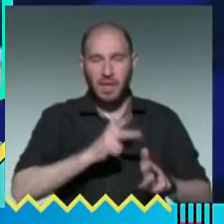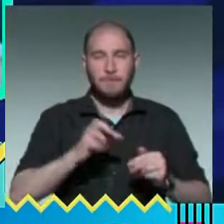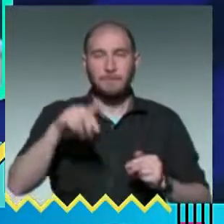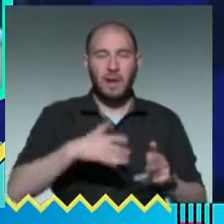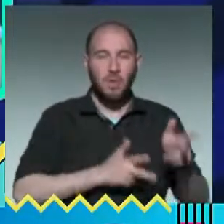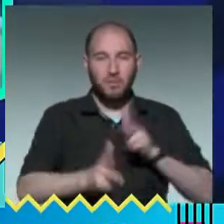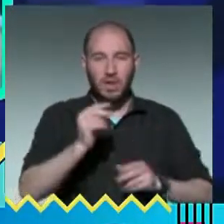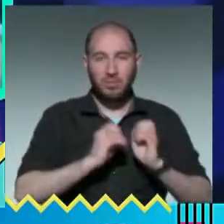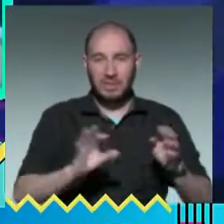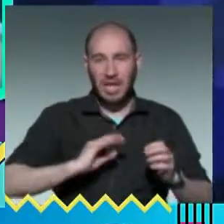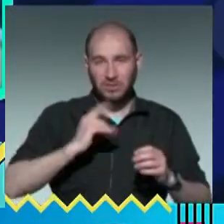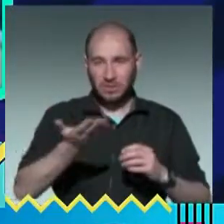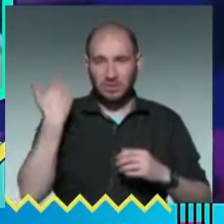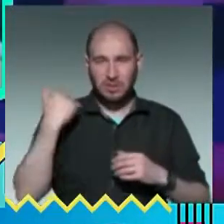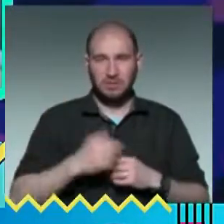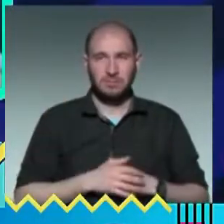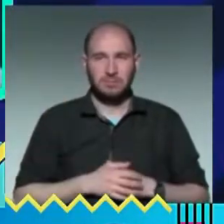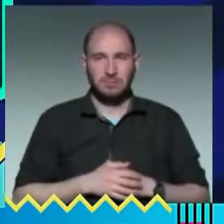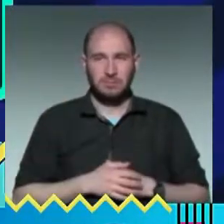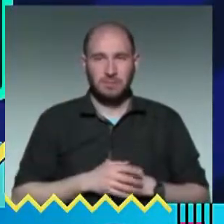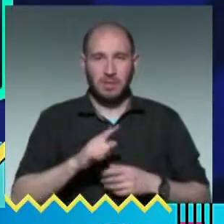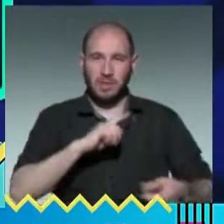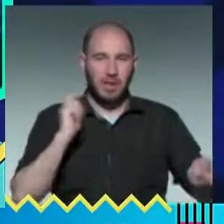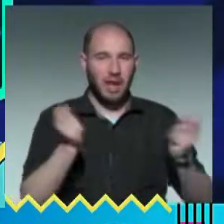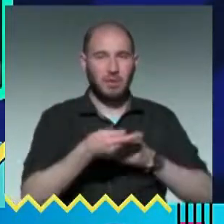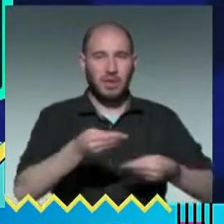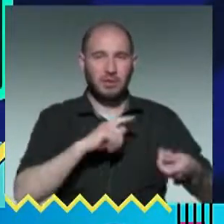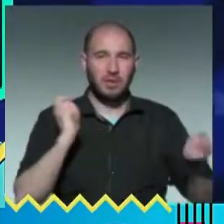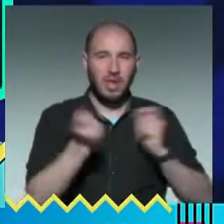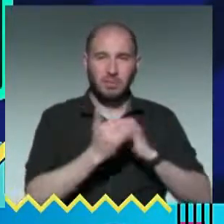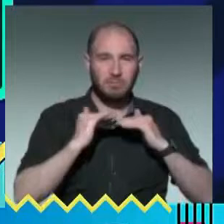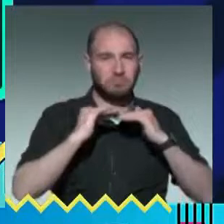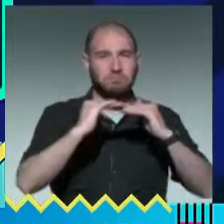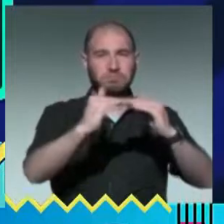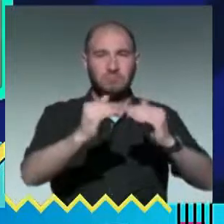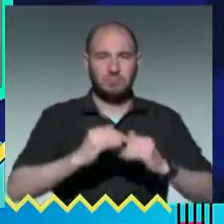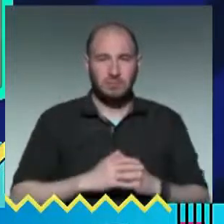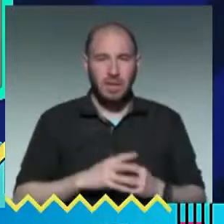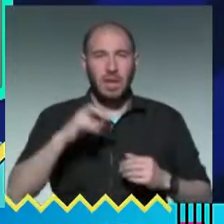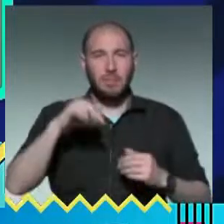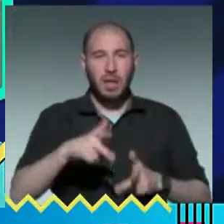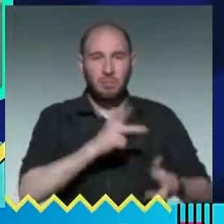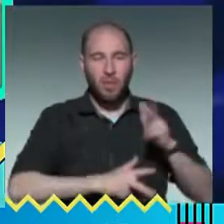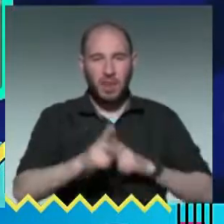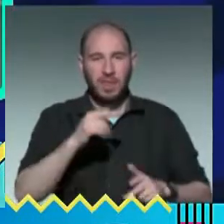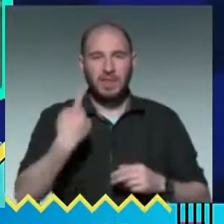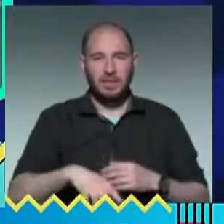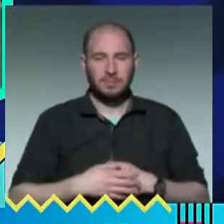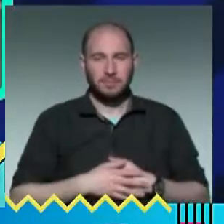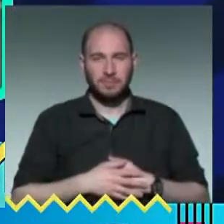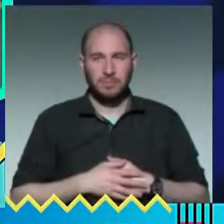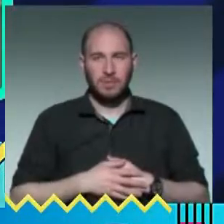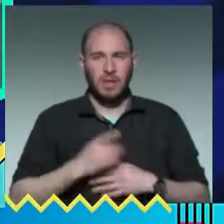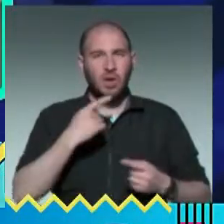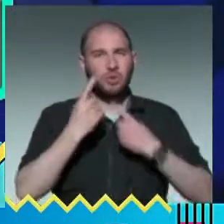movilidad que se inició allá hace 5 años y que cambió la gestión y se mantuvo. Ese plan de movilidad está basado en en